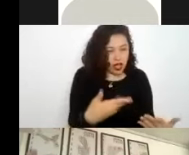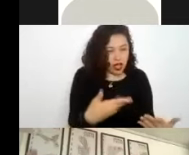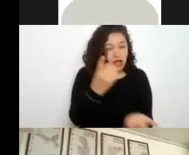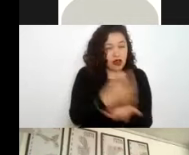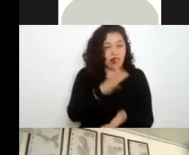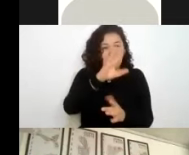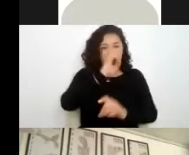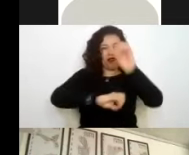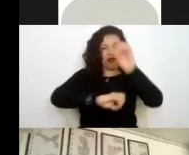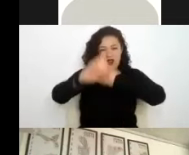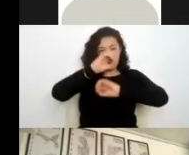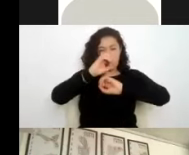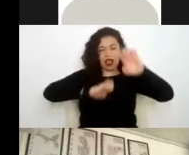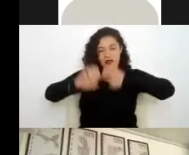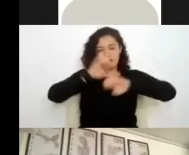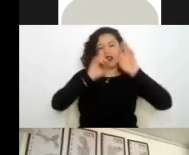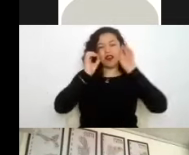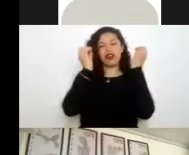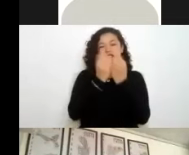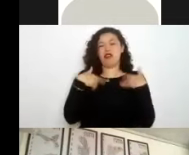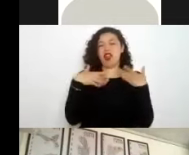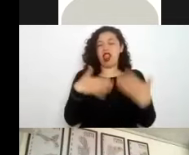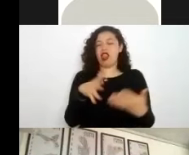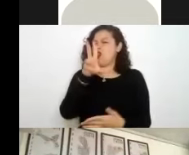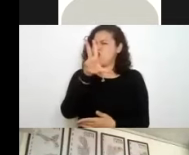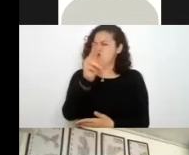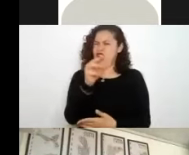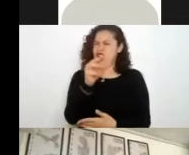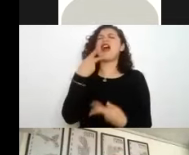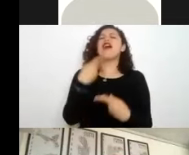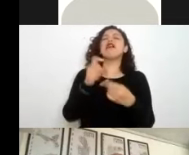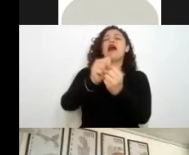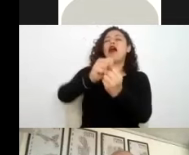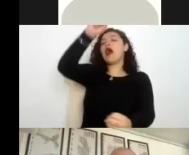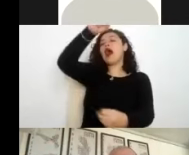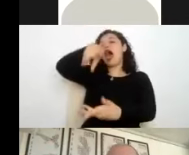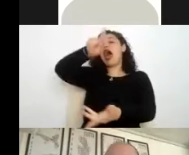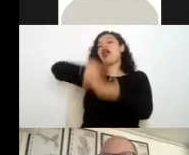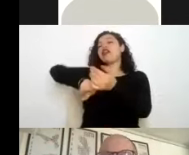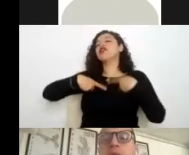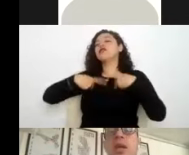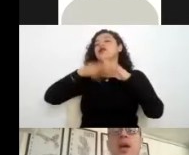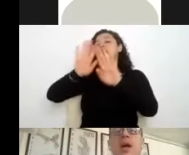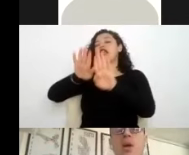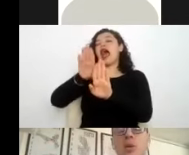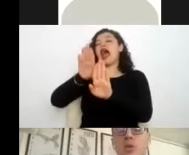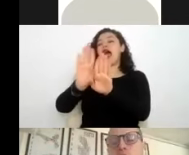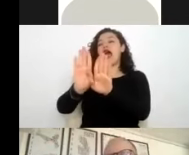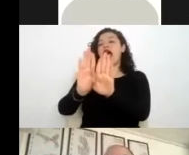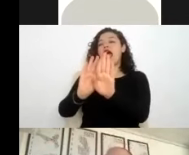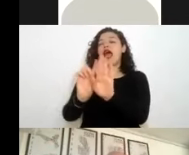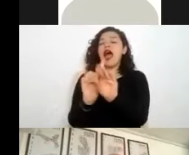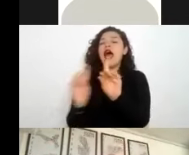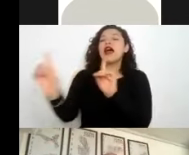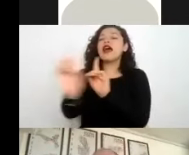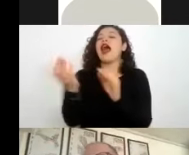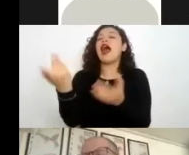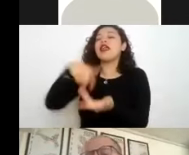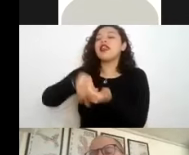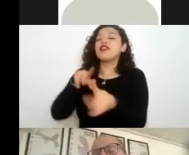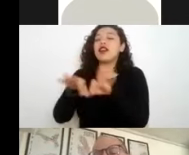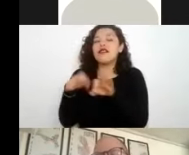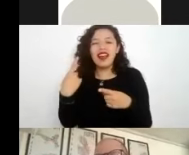en la organización como tal, sino pensar en la organización y ver quiénes son las personas detrás, porque eso genera pues mucho más